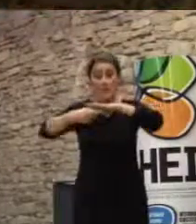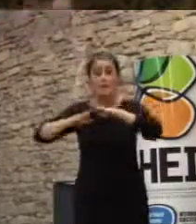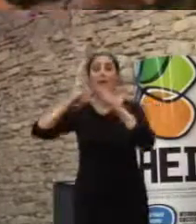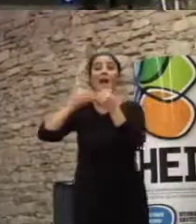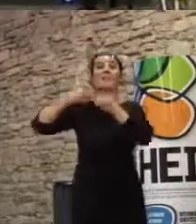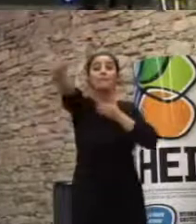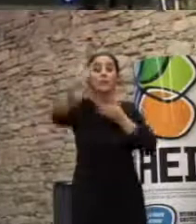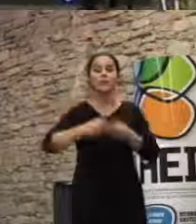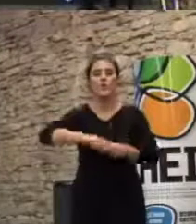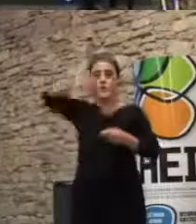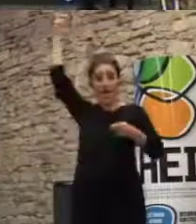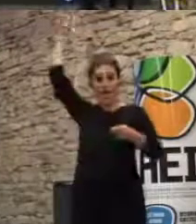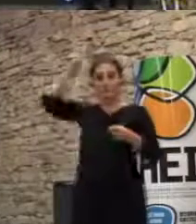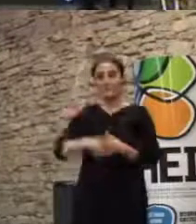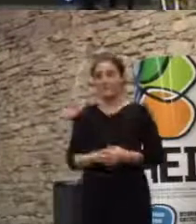futuro